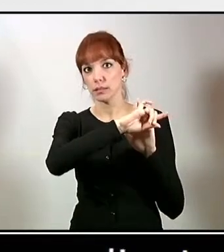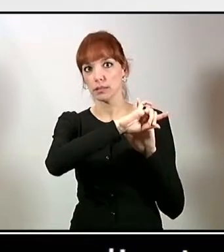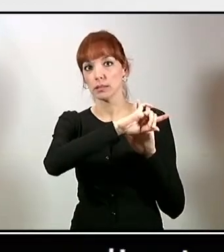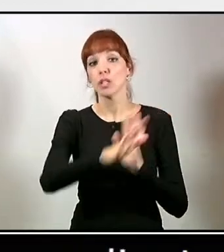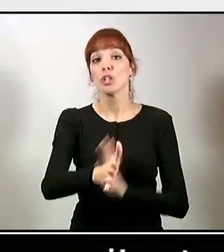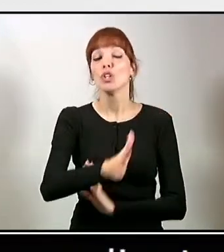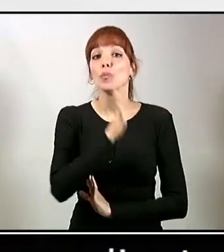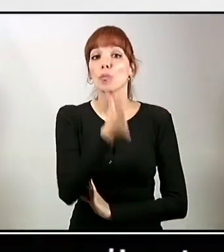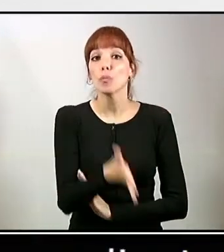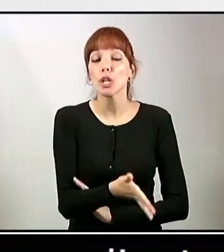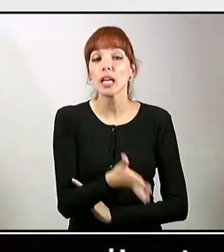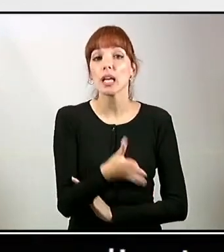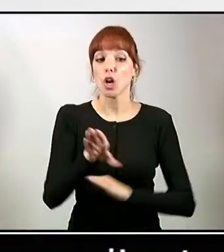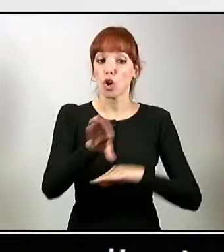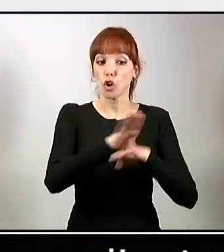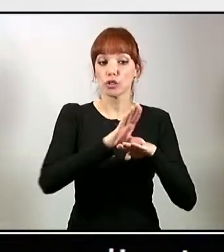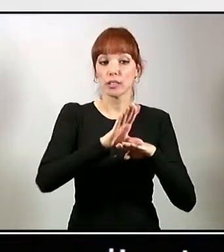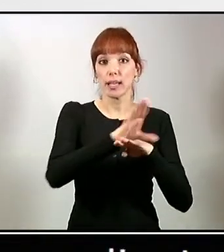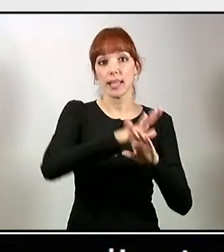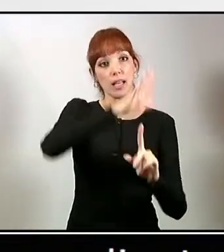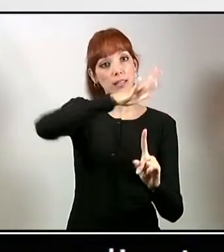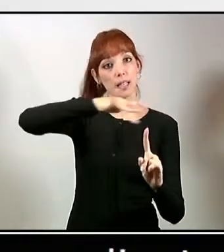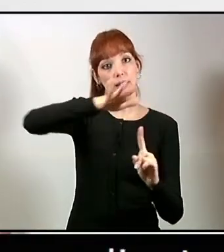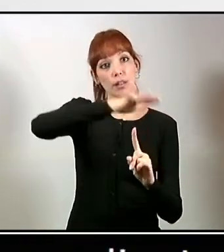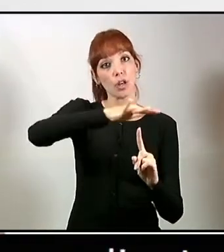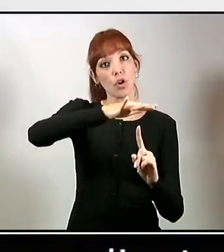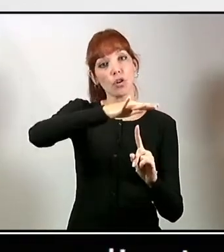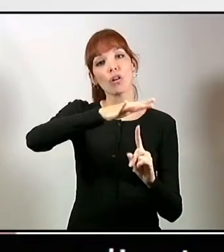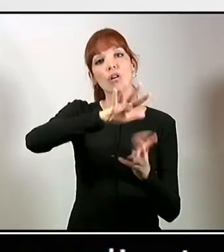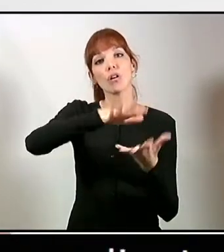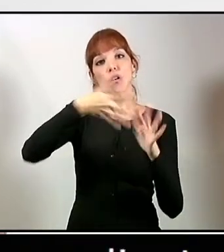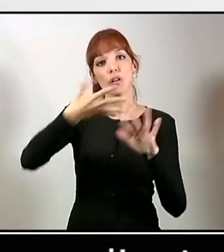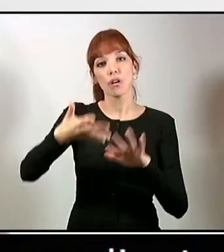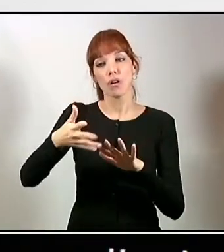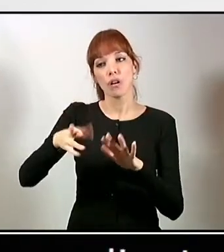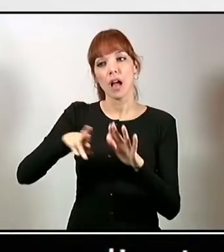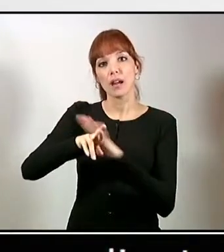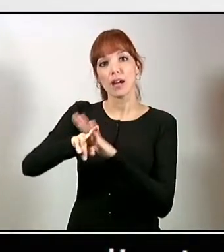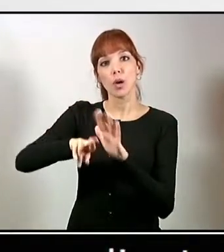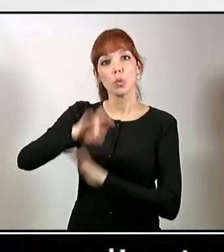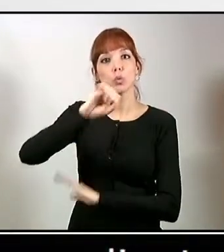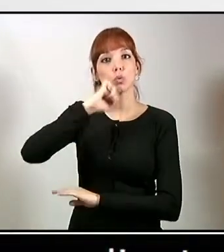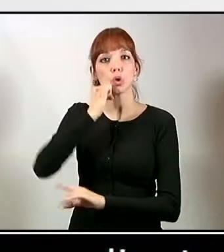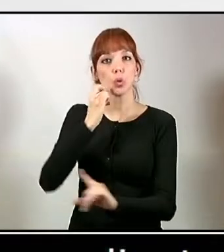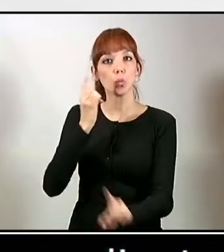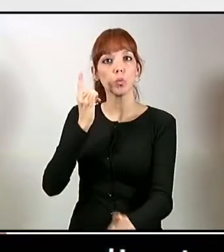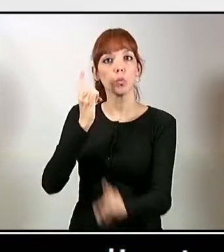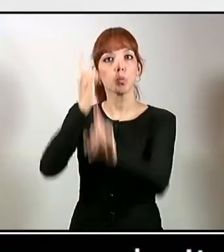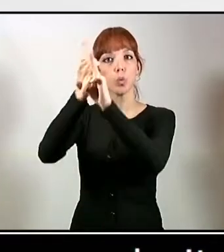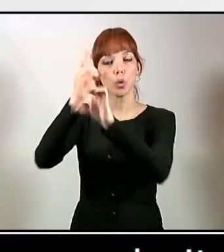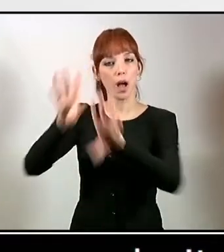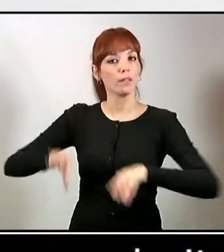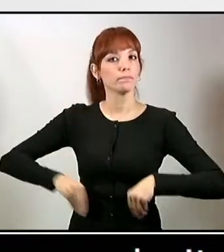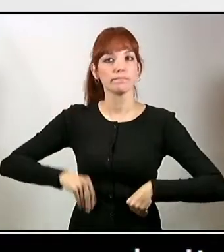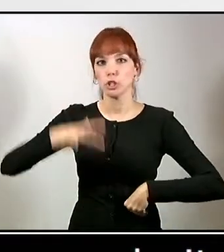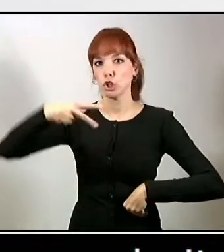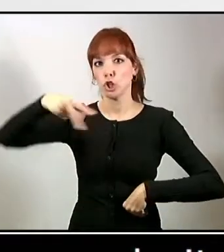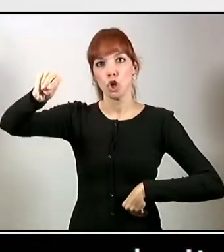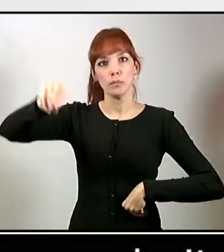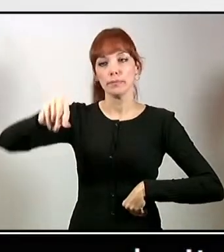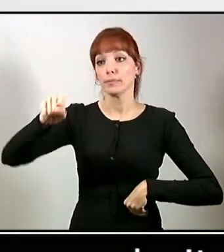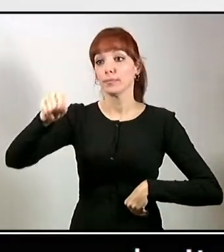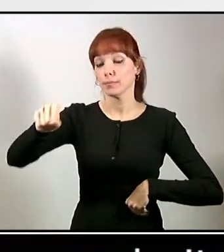además la propia Consejería de Transición Ecológica no admite el recurso de alzada que también hace unos días